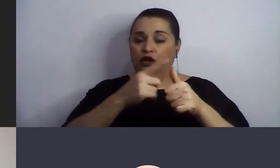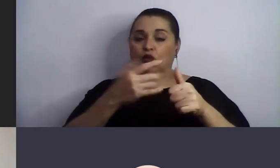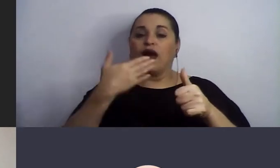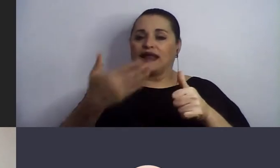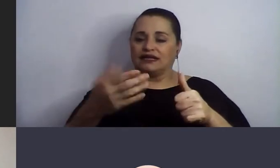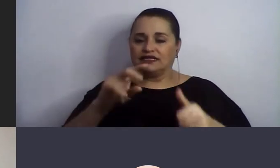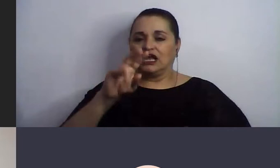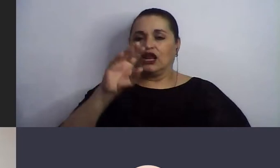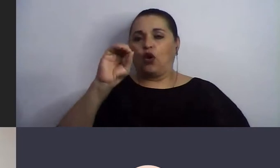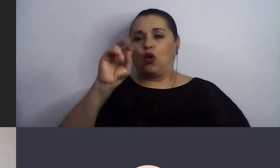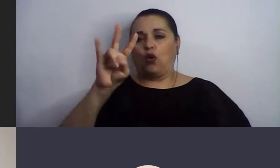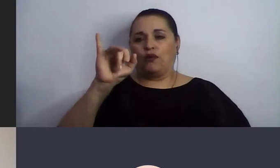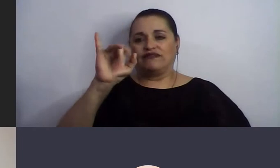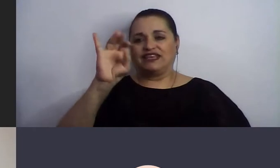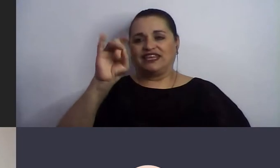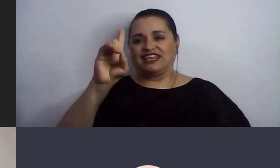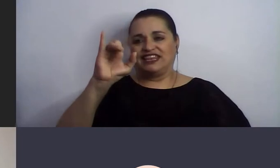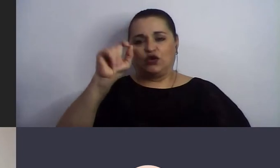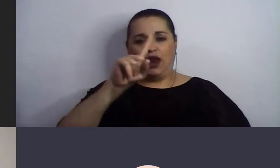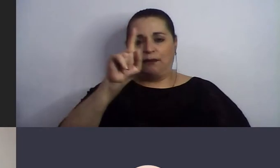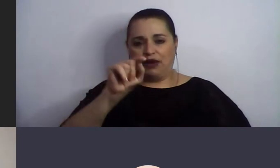Ovidio la pregunta dice así